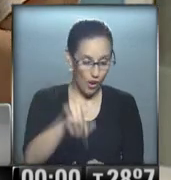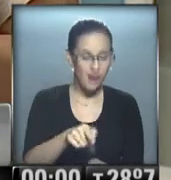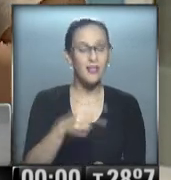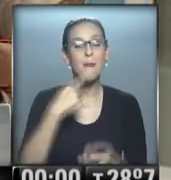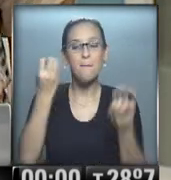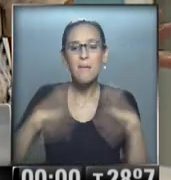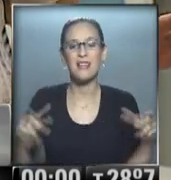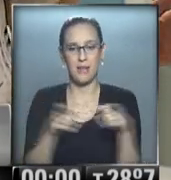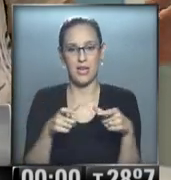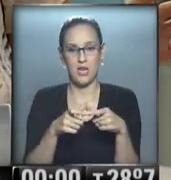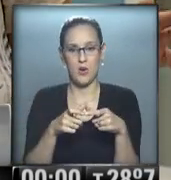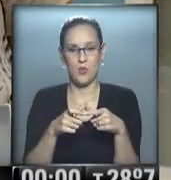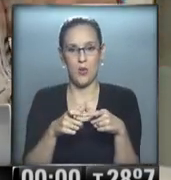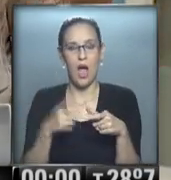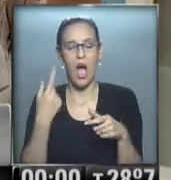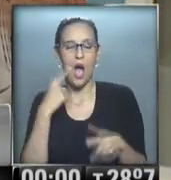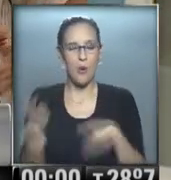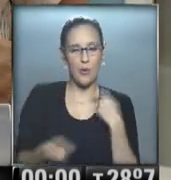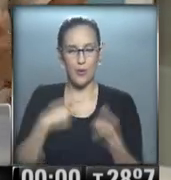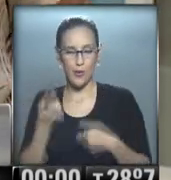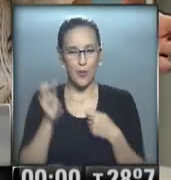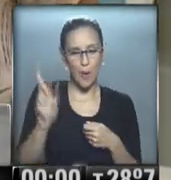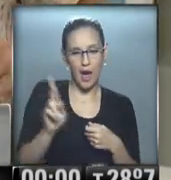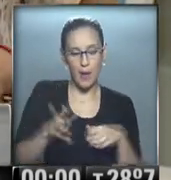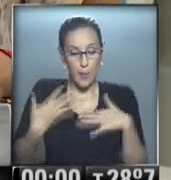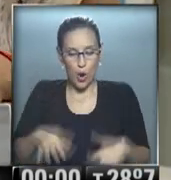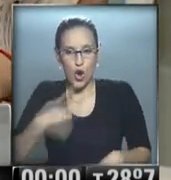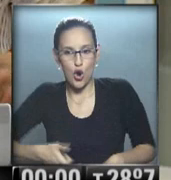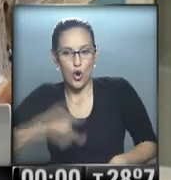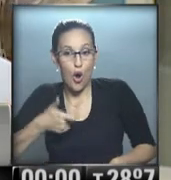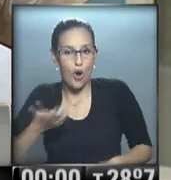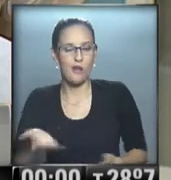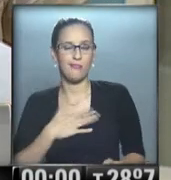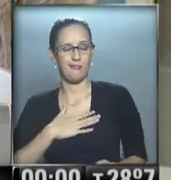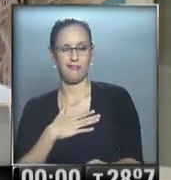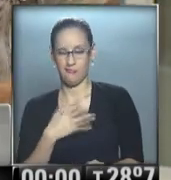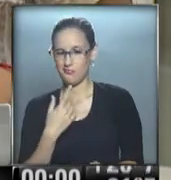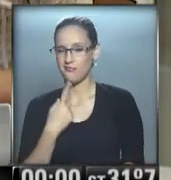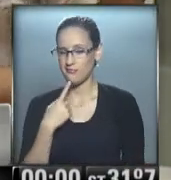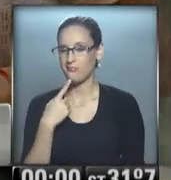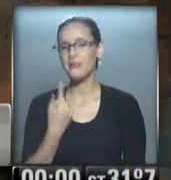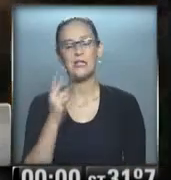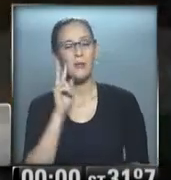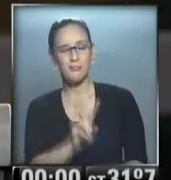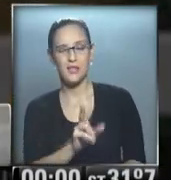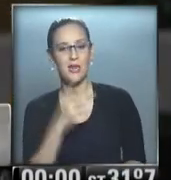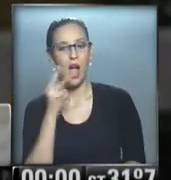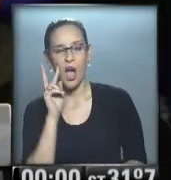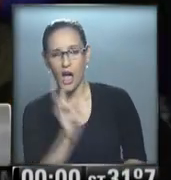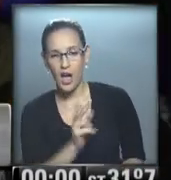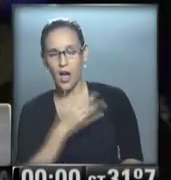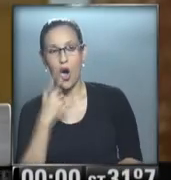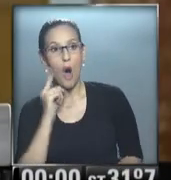la película, sobre en un bar con un vestido rojo que, claro, bueno, está todo dicho. Allí pondrá sus ojos y su mira Joseph